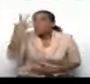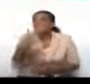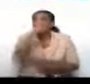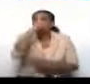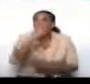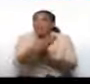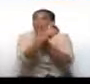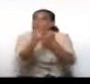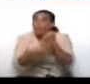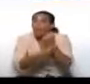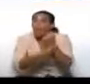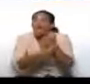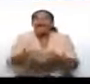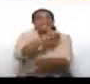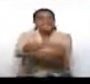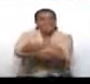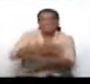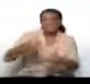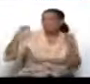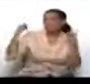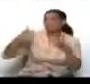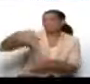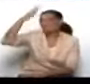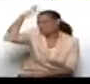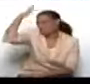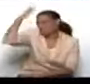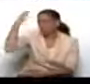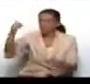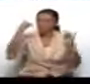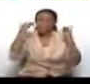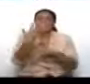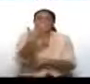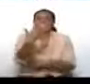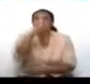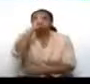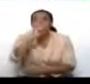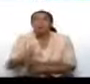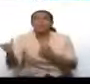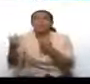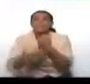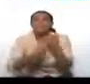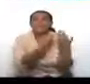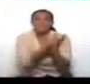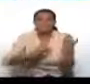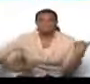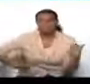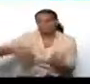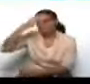Mañana vamos a la calle a celebrar la presidencia de Guaidó. 5 años de nuestro presidente.